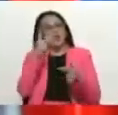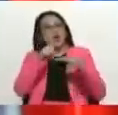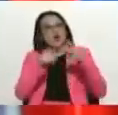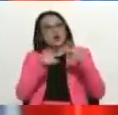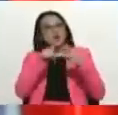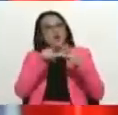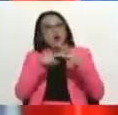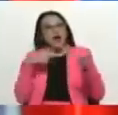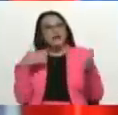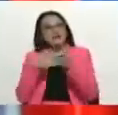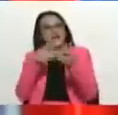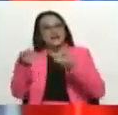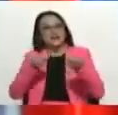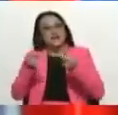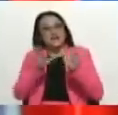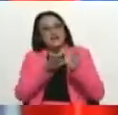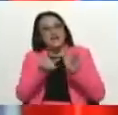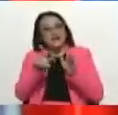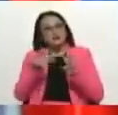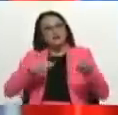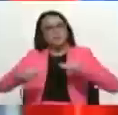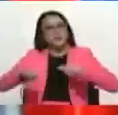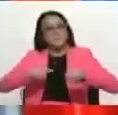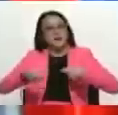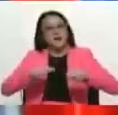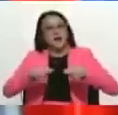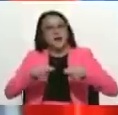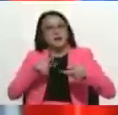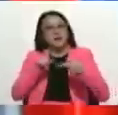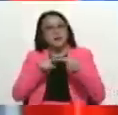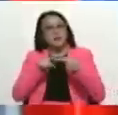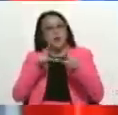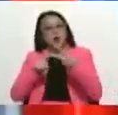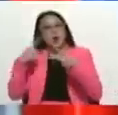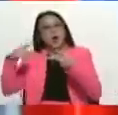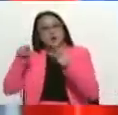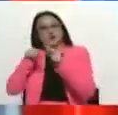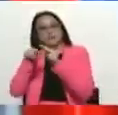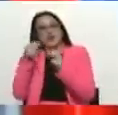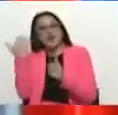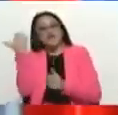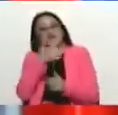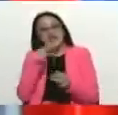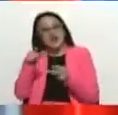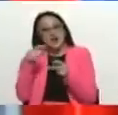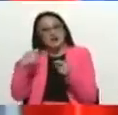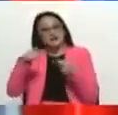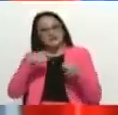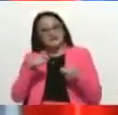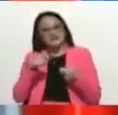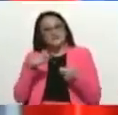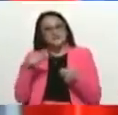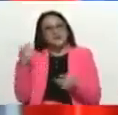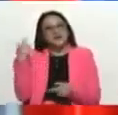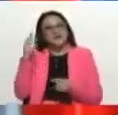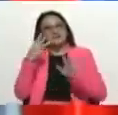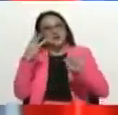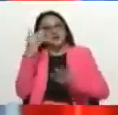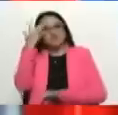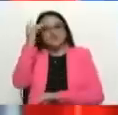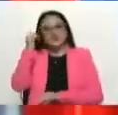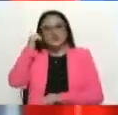el ataque al supermercado Samba y a un frigorífico, realizado el 18 de